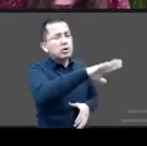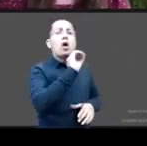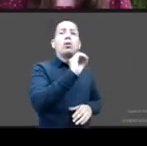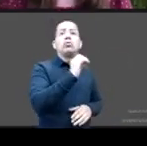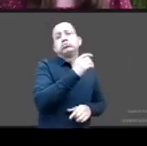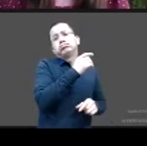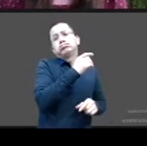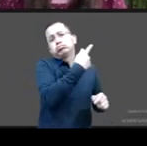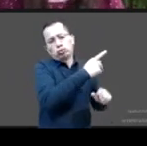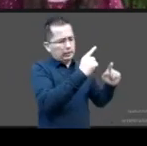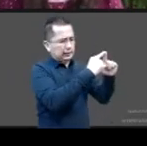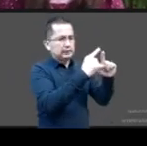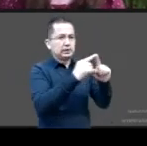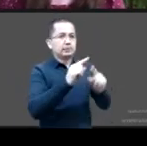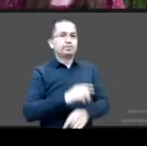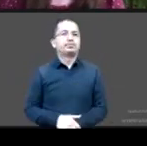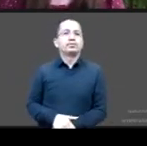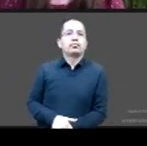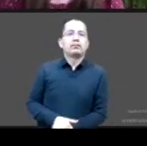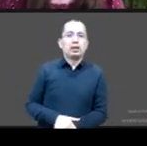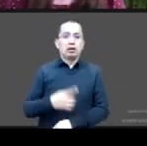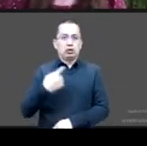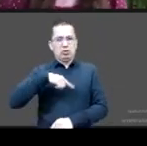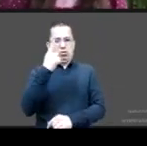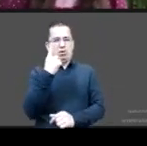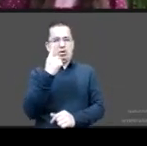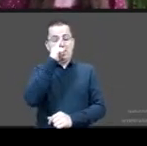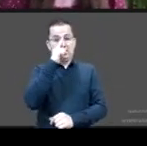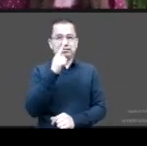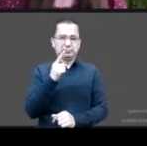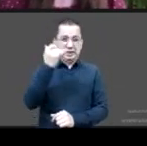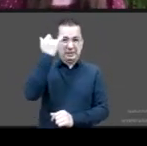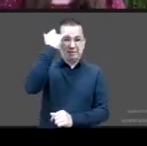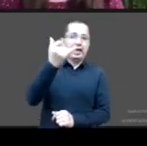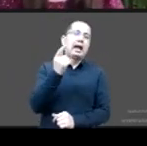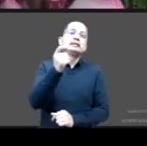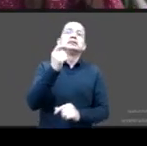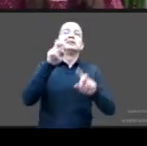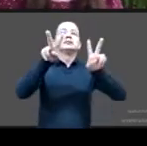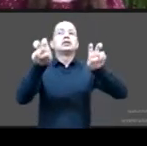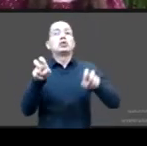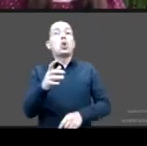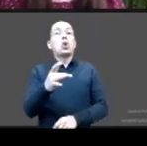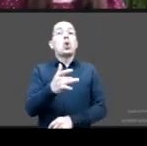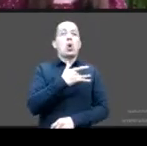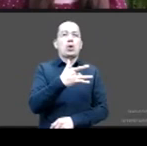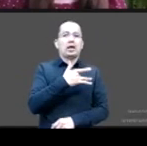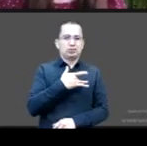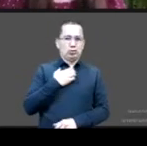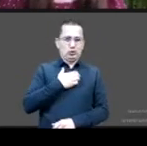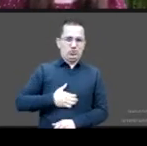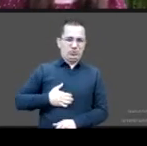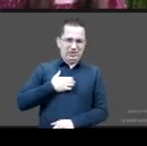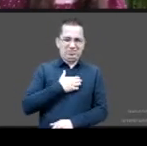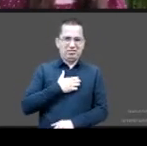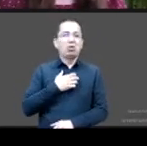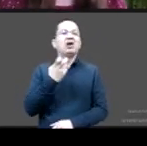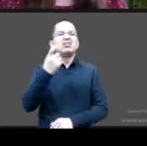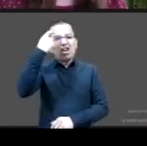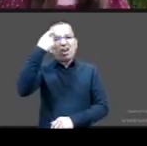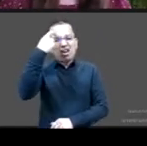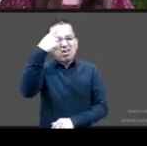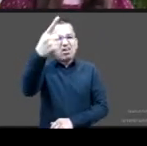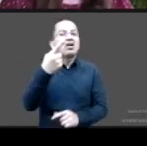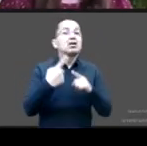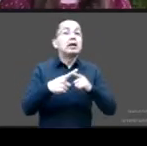corazón contento esta fue una iniciativa de parte de jóvenes universitarios que viendo pues la necesidad de muchas gentes y muchas